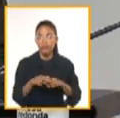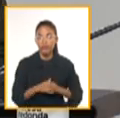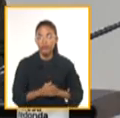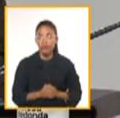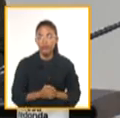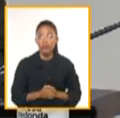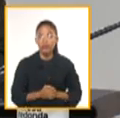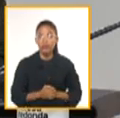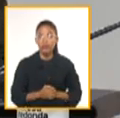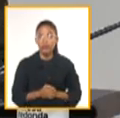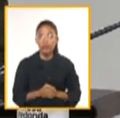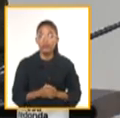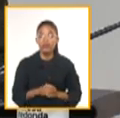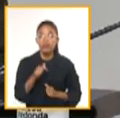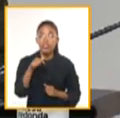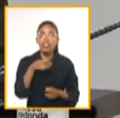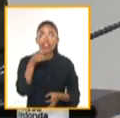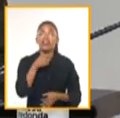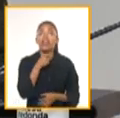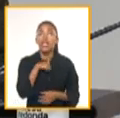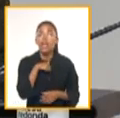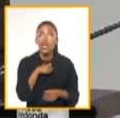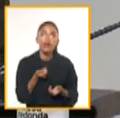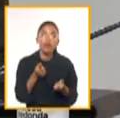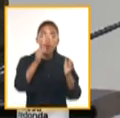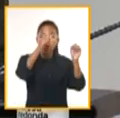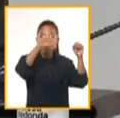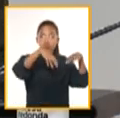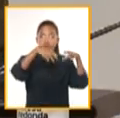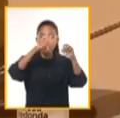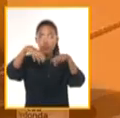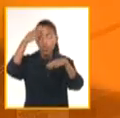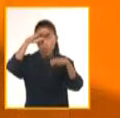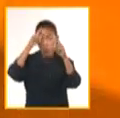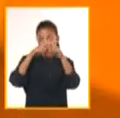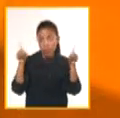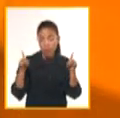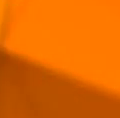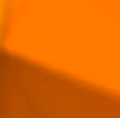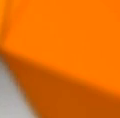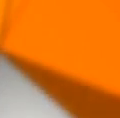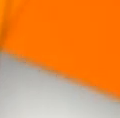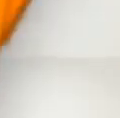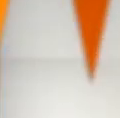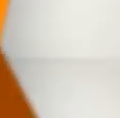del restablecimiento de los servicios de electricidad y agua en todo el país.